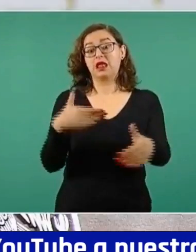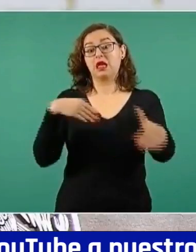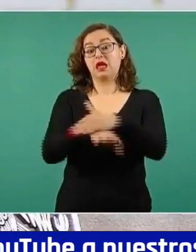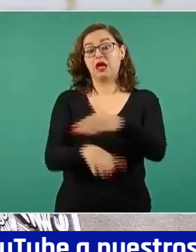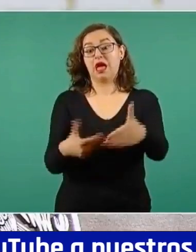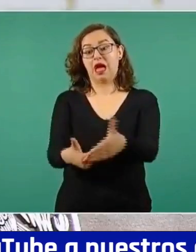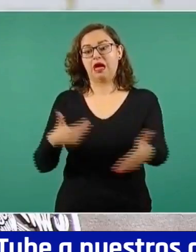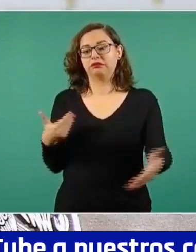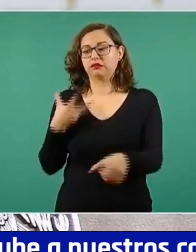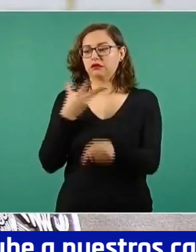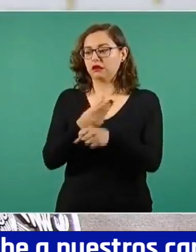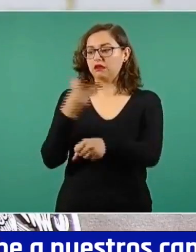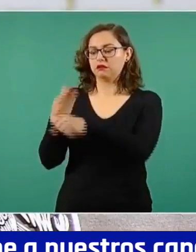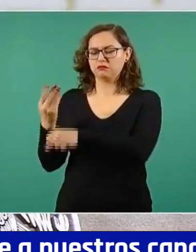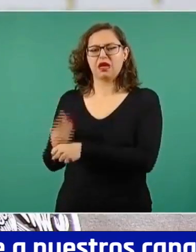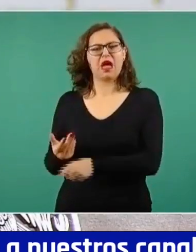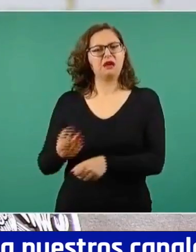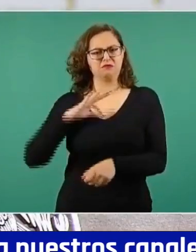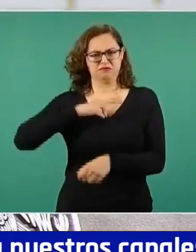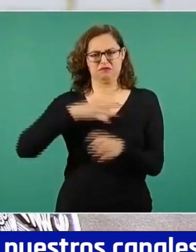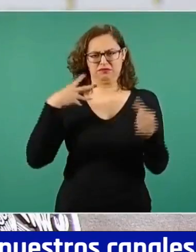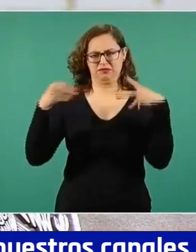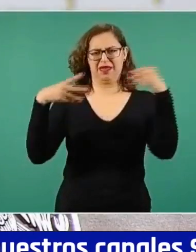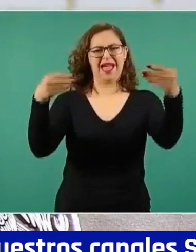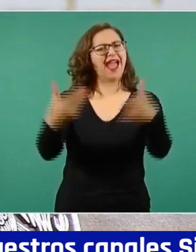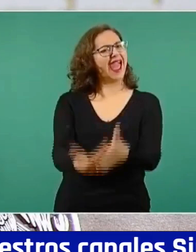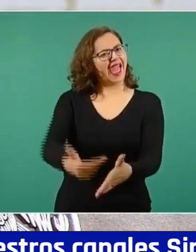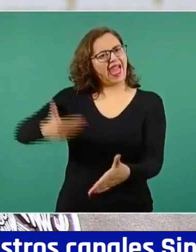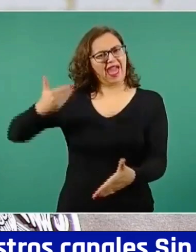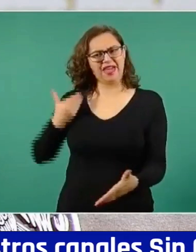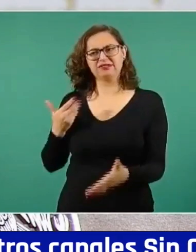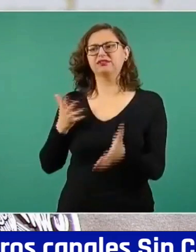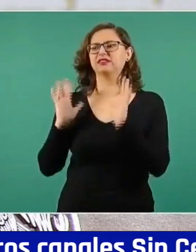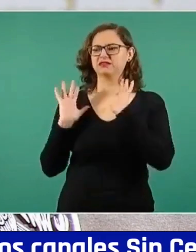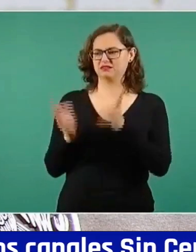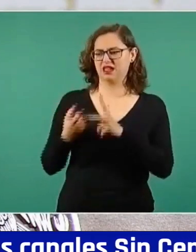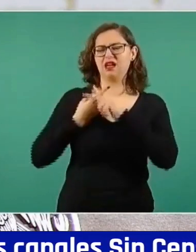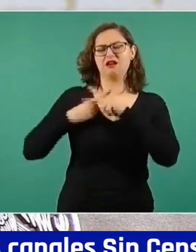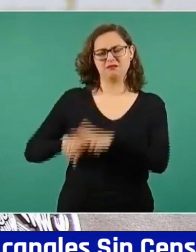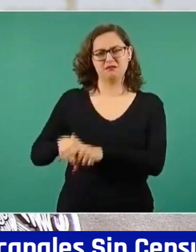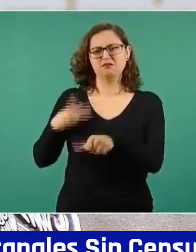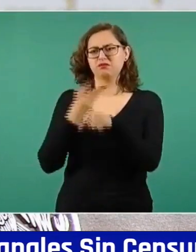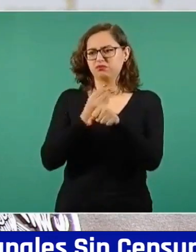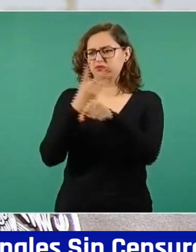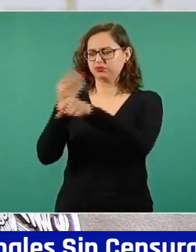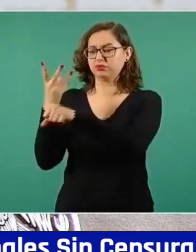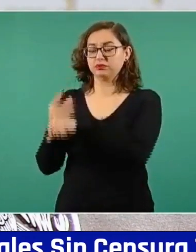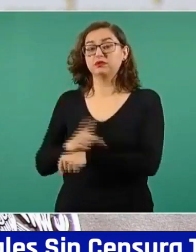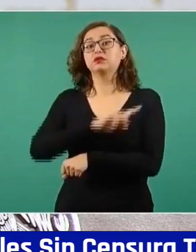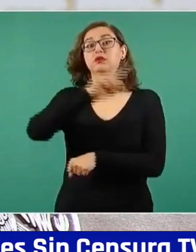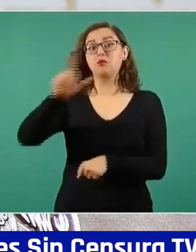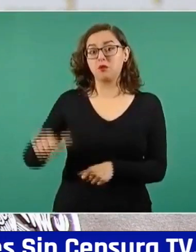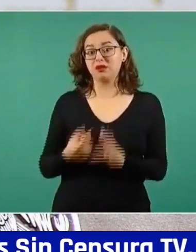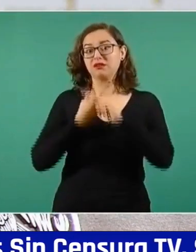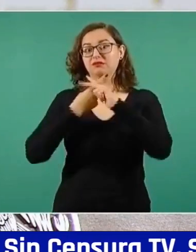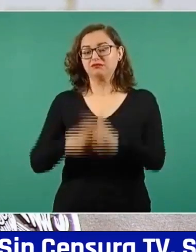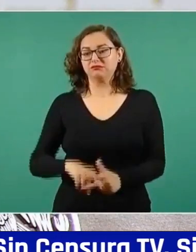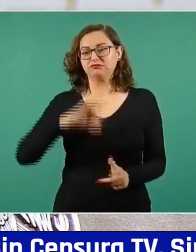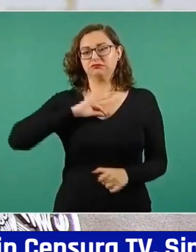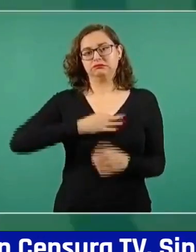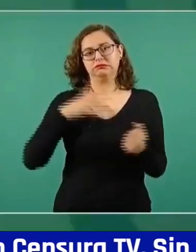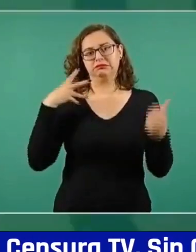pandemia y que se fortaleció durante la pandemia, tenemos dividida la ciudad en distintas áreas y hay algunas alcaldías que